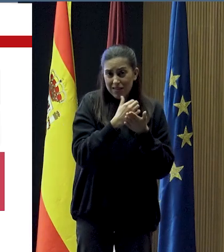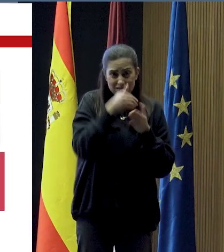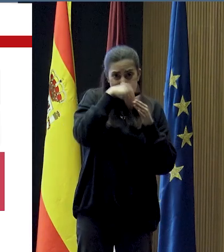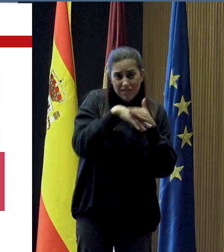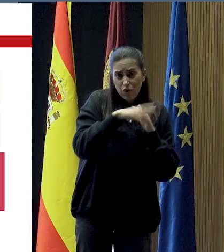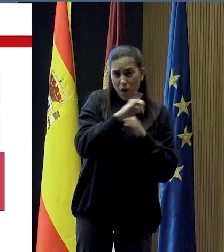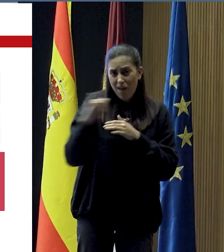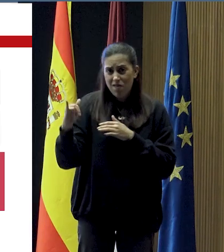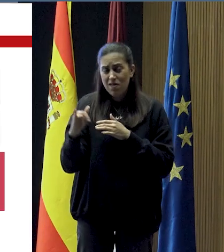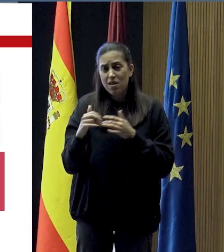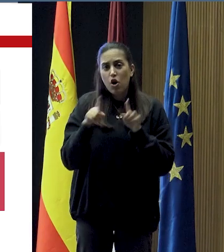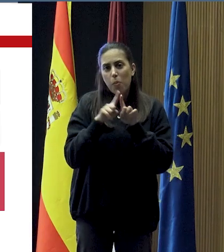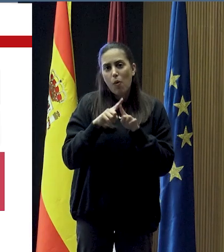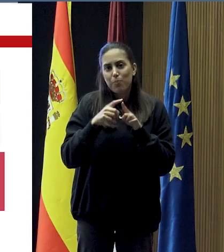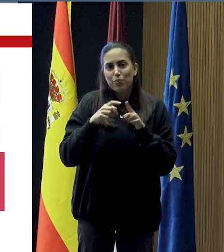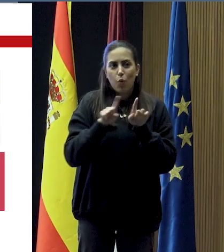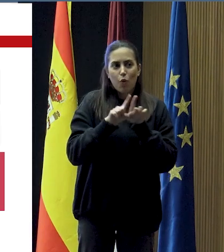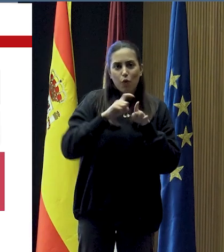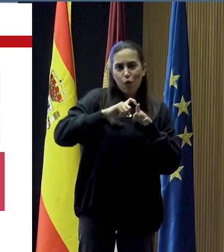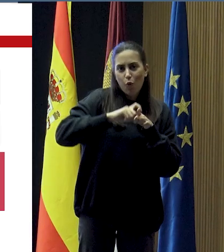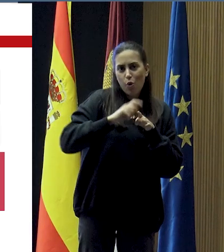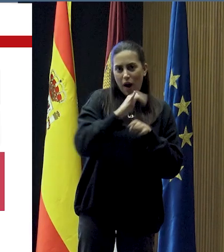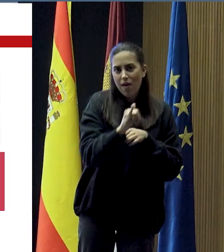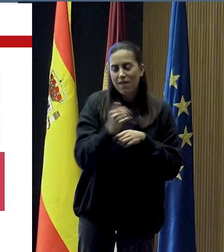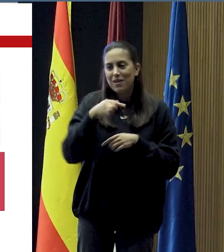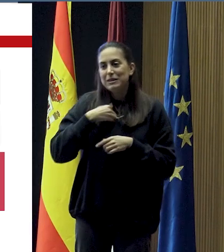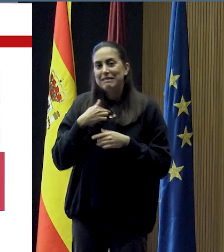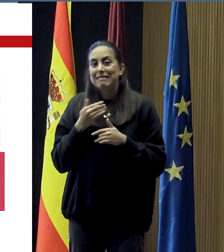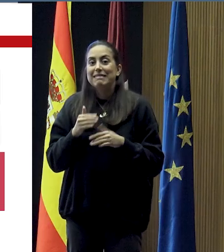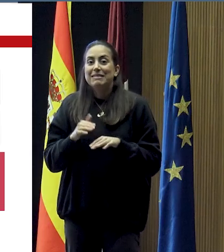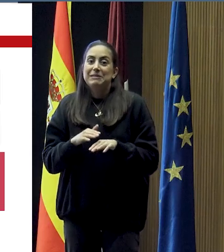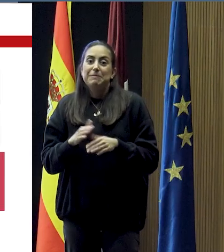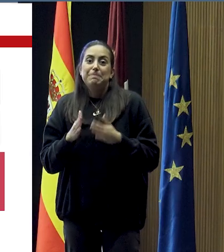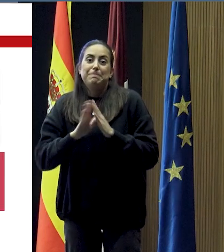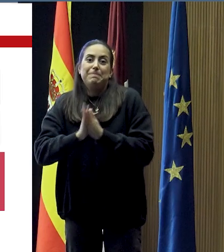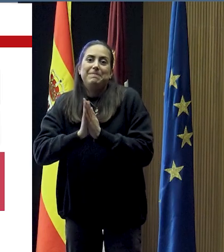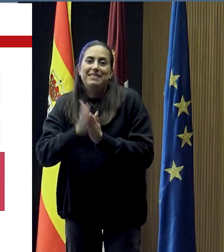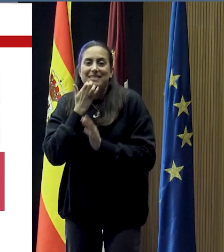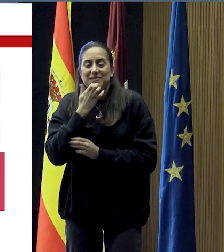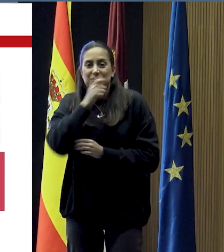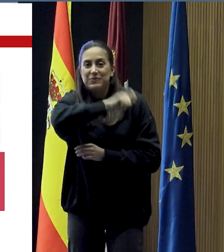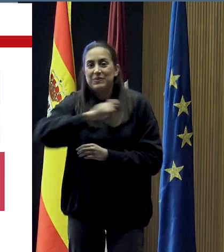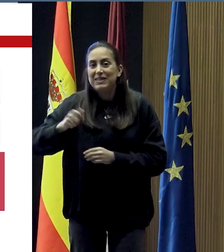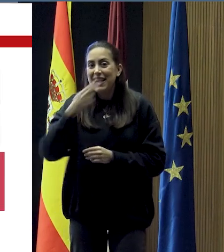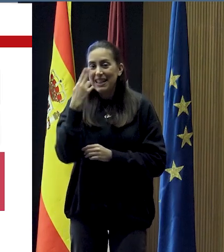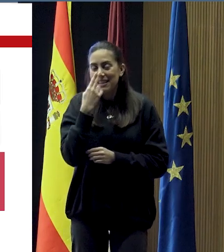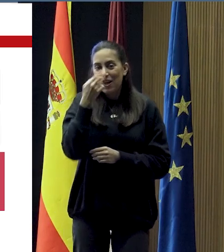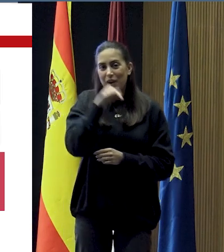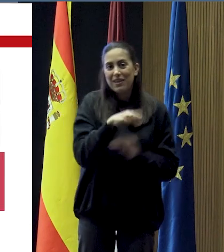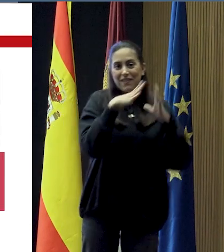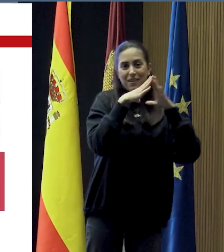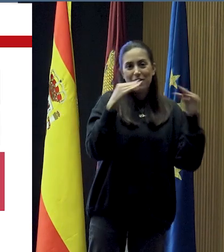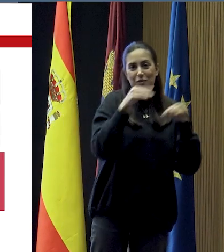funcionales, ¿vale? Entonces, dados por pedidos, y si alguno está interesado, pues en la Facultad de Medicina de aquí, en la página